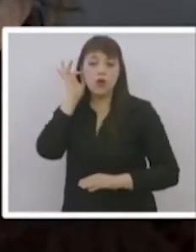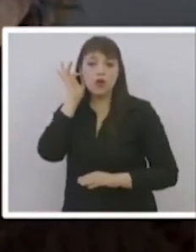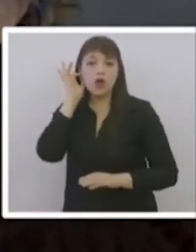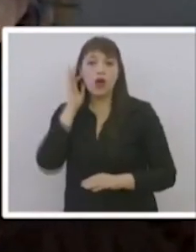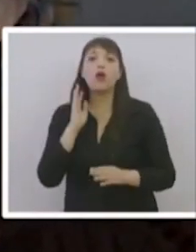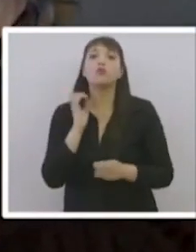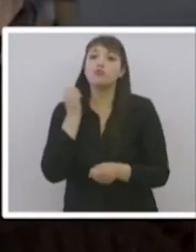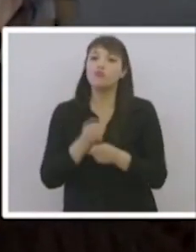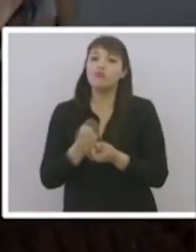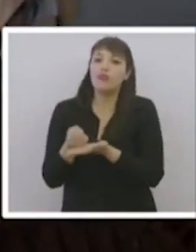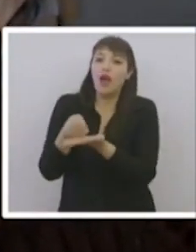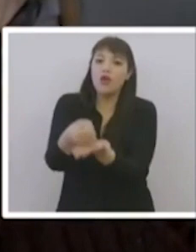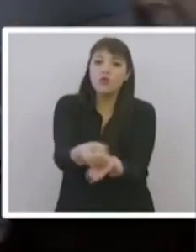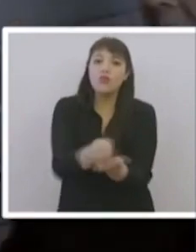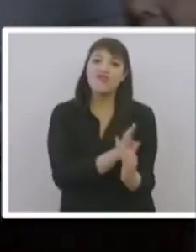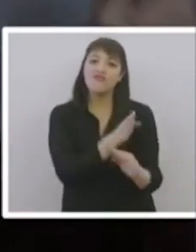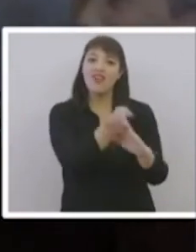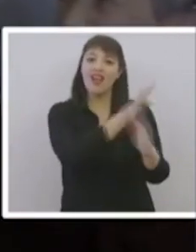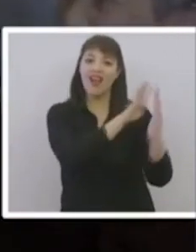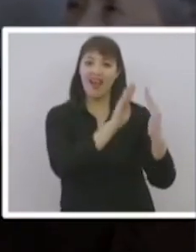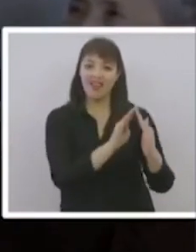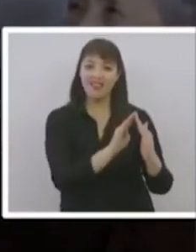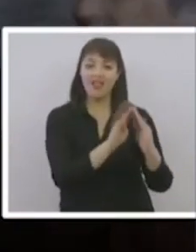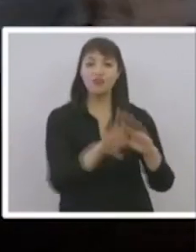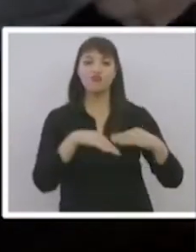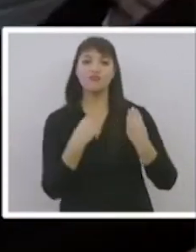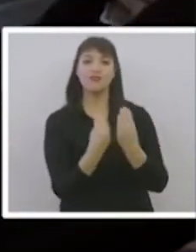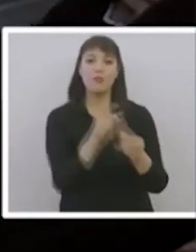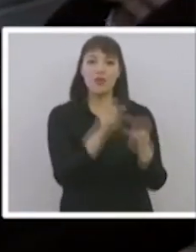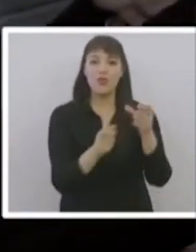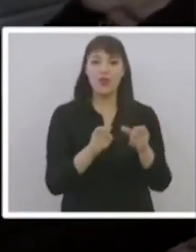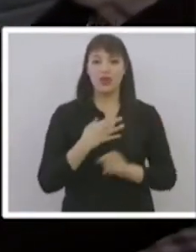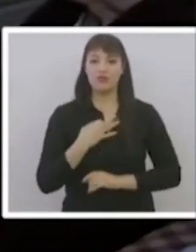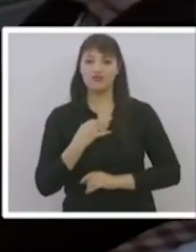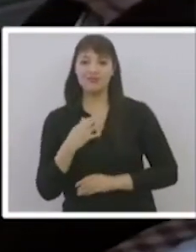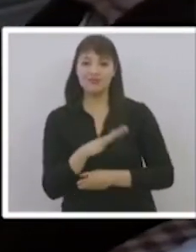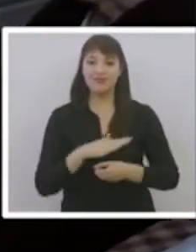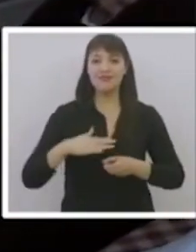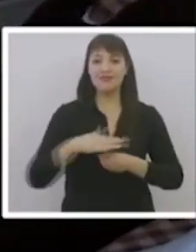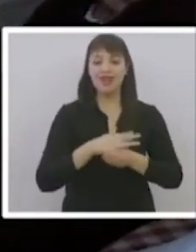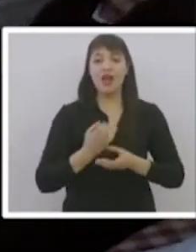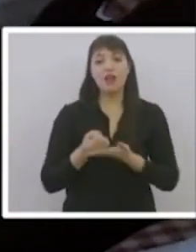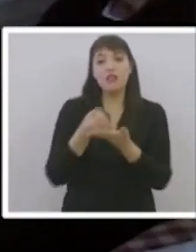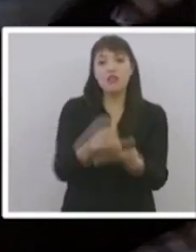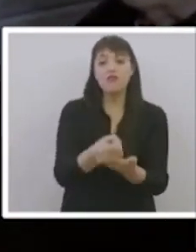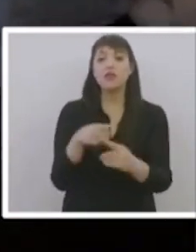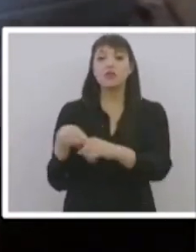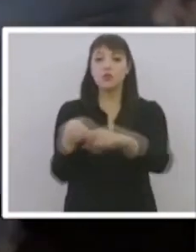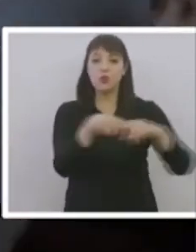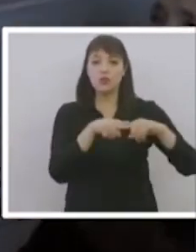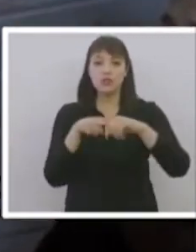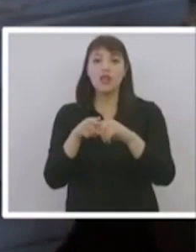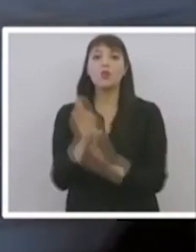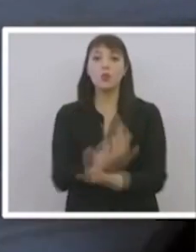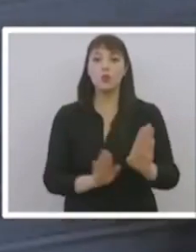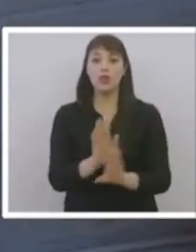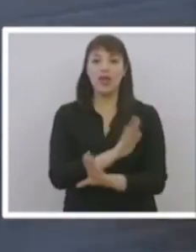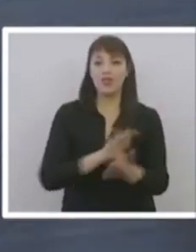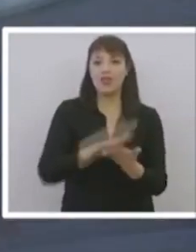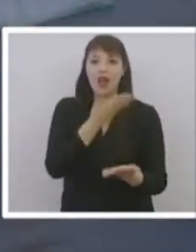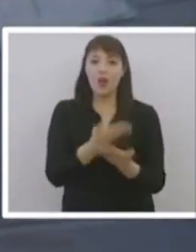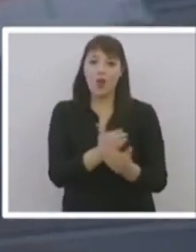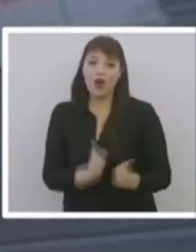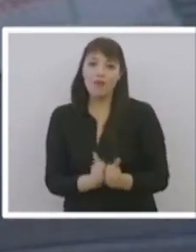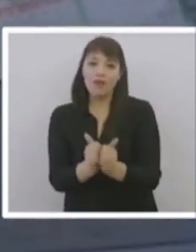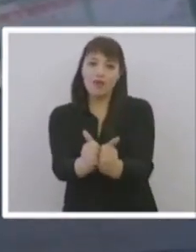medidas en política pública, pero así también fortalecer nuevas iniciativas principalmente en dar respuesta, por un lado, a la persona que hoy en día requiere